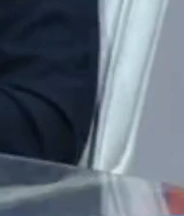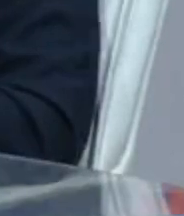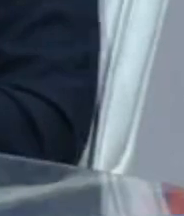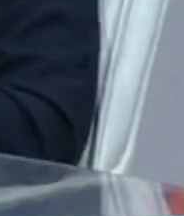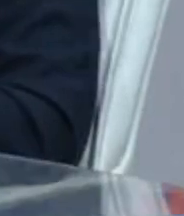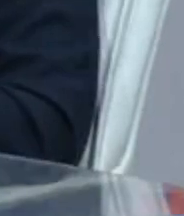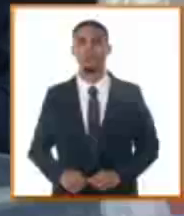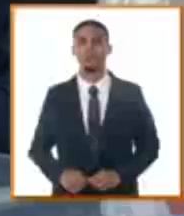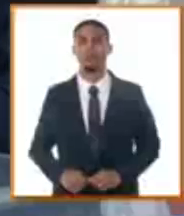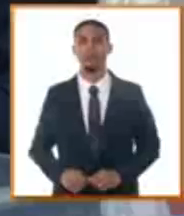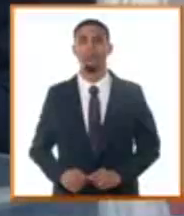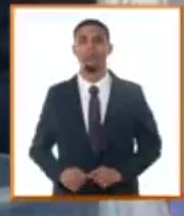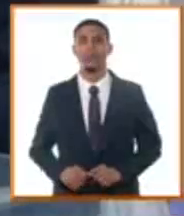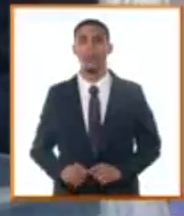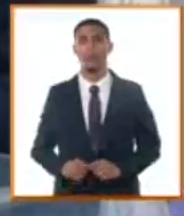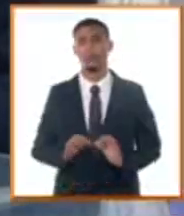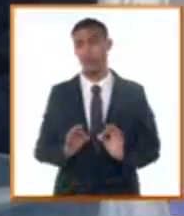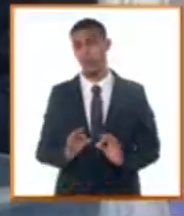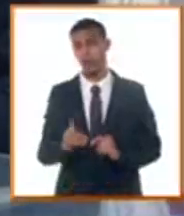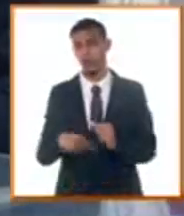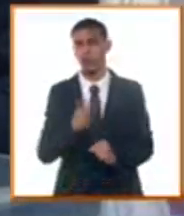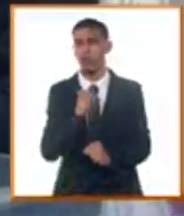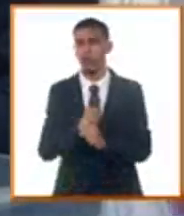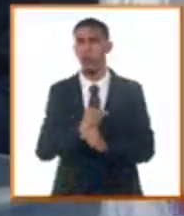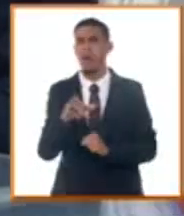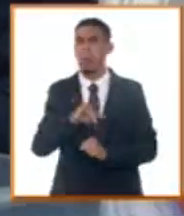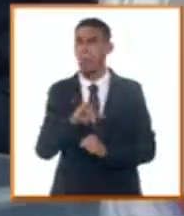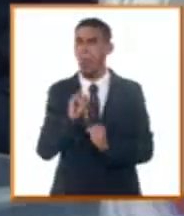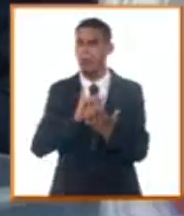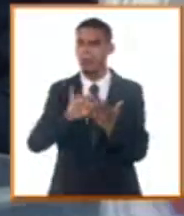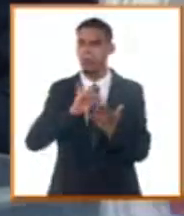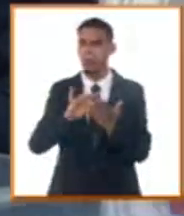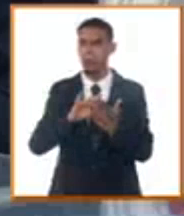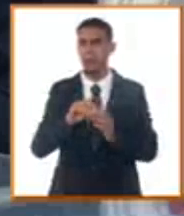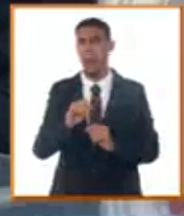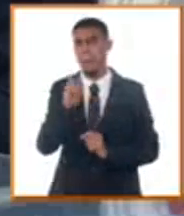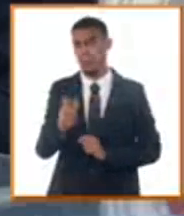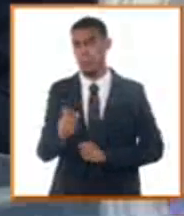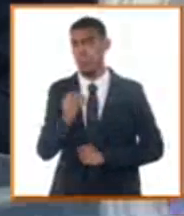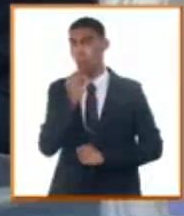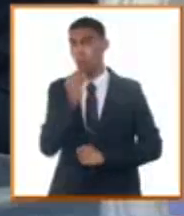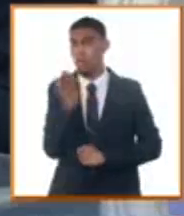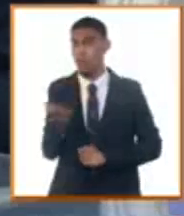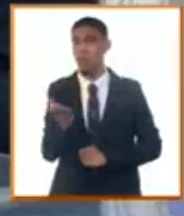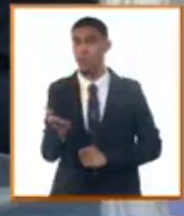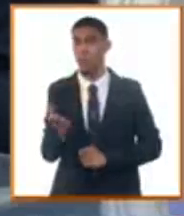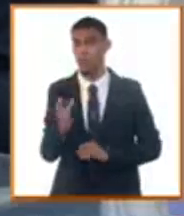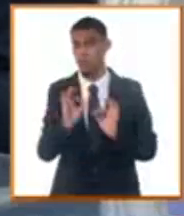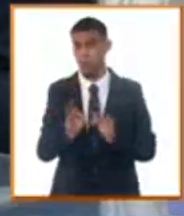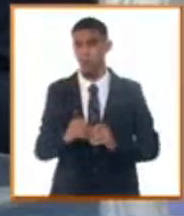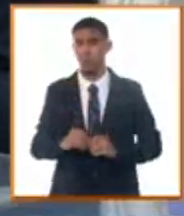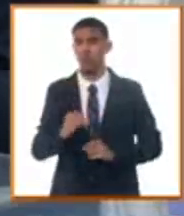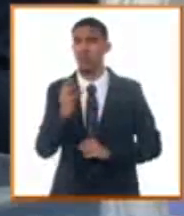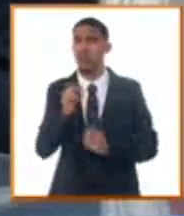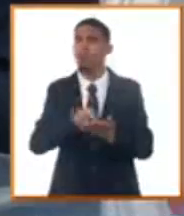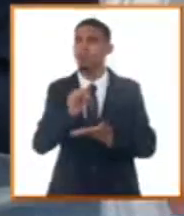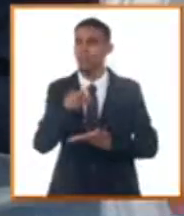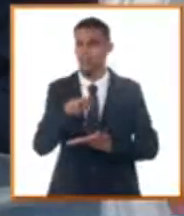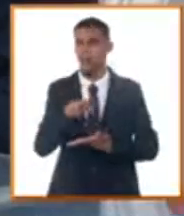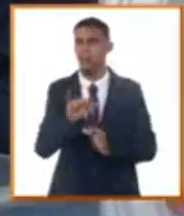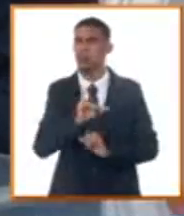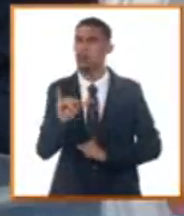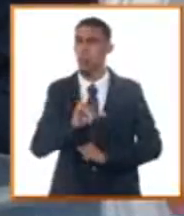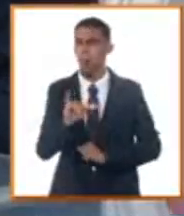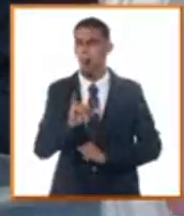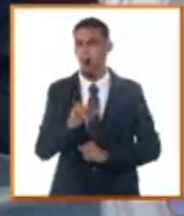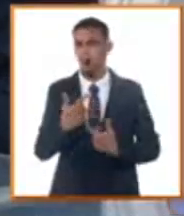Utilizamos la misma vía. El cliente solicita la extracción, le llega un número por SMS, un identificativo, y con eso